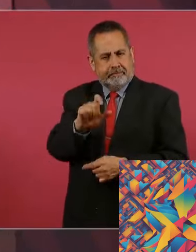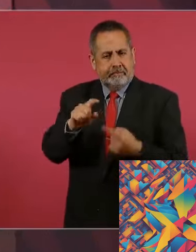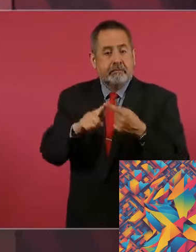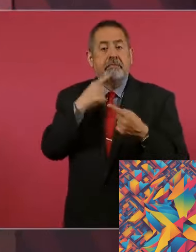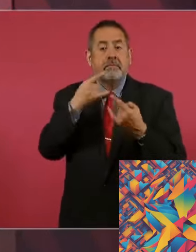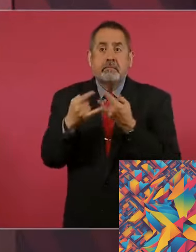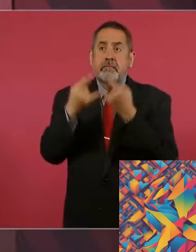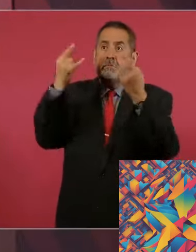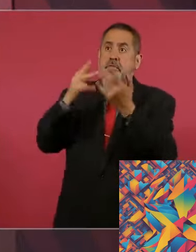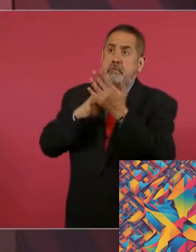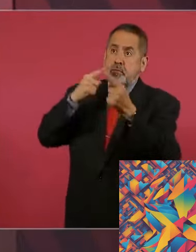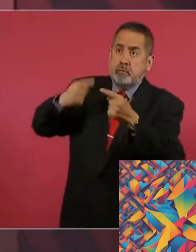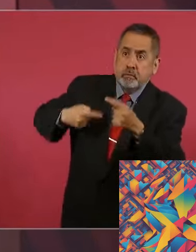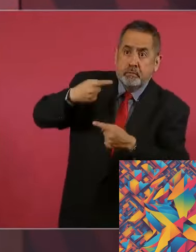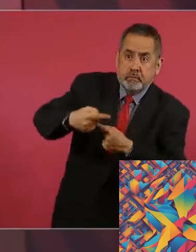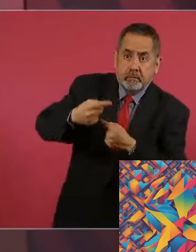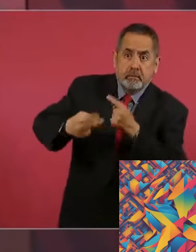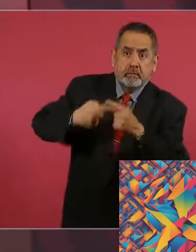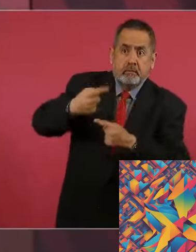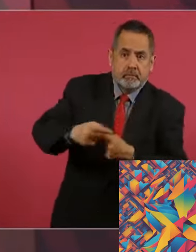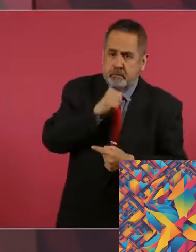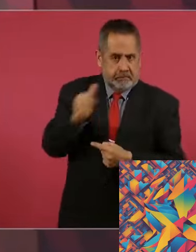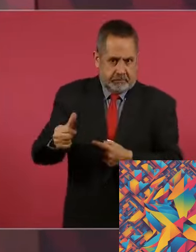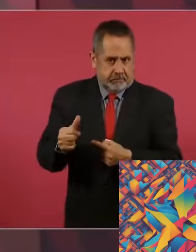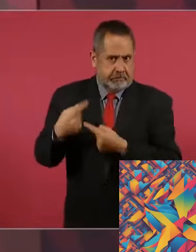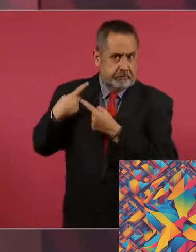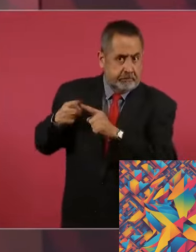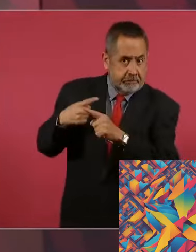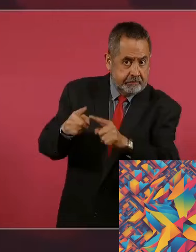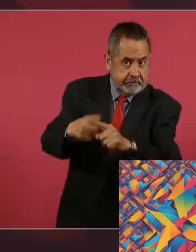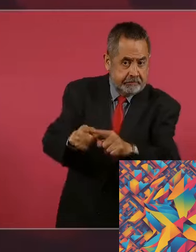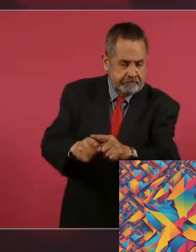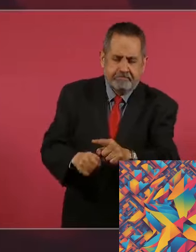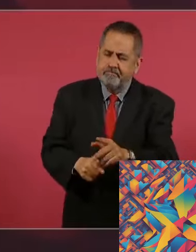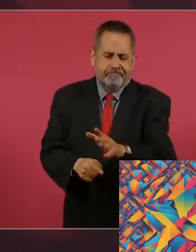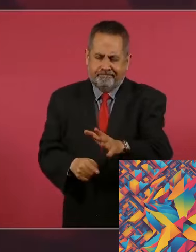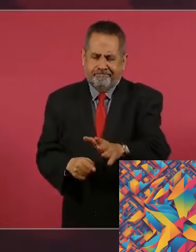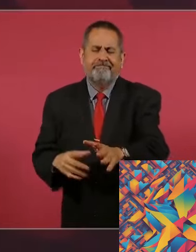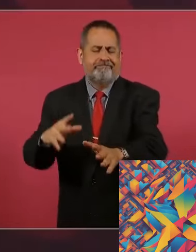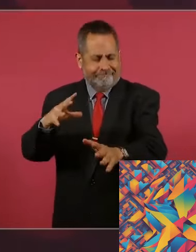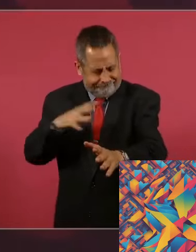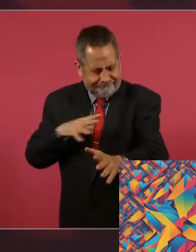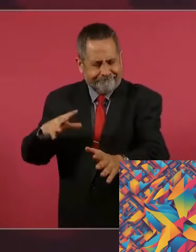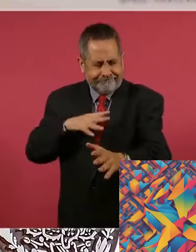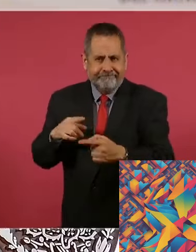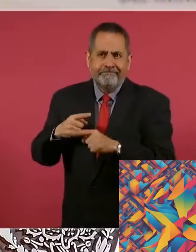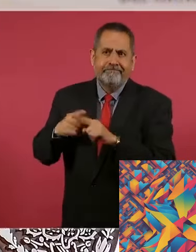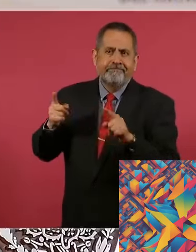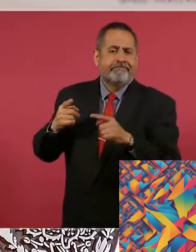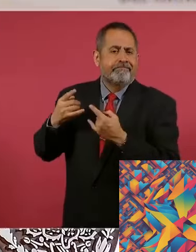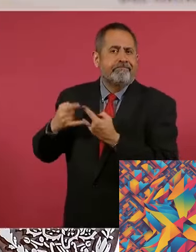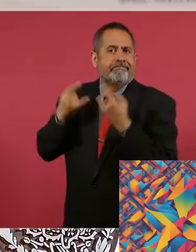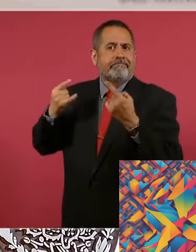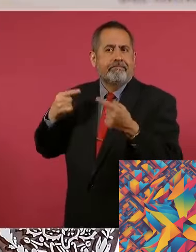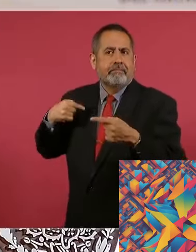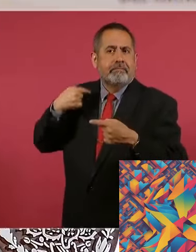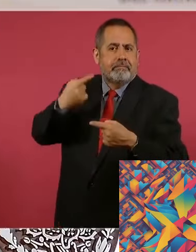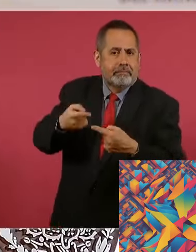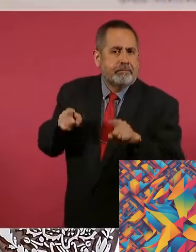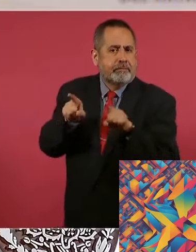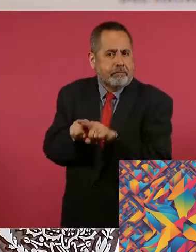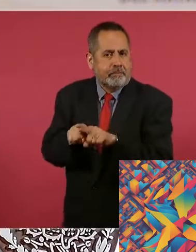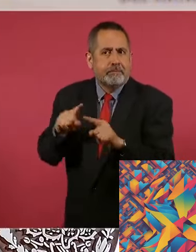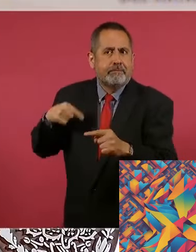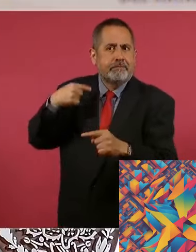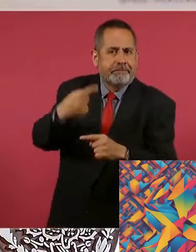adhieran a los más altos estándares éticos. Esto no solo garantizará el éxito de los proyectos, sino que también fortalecerá la